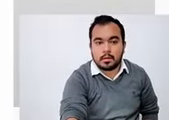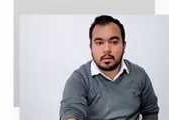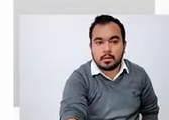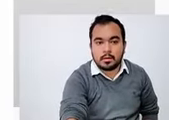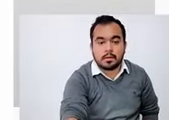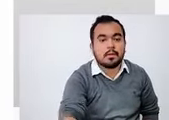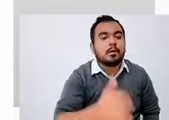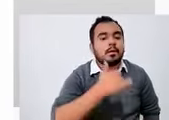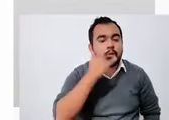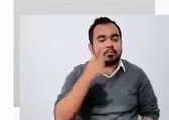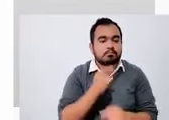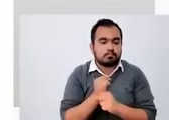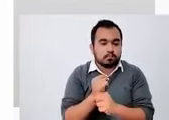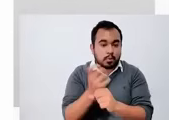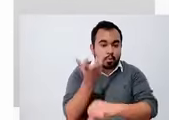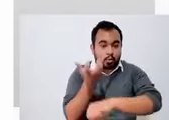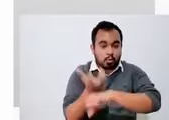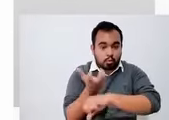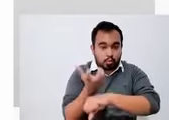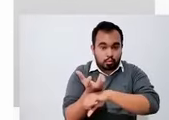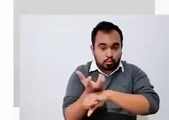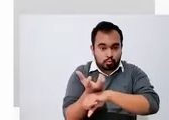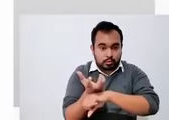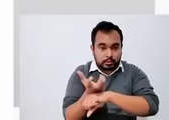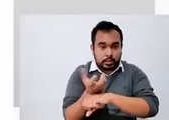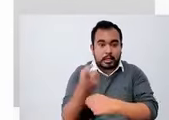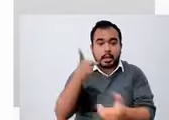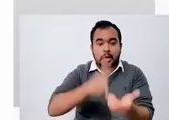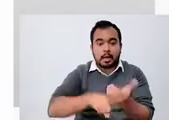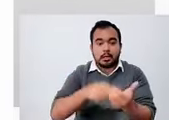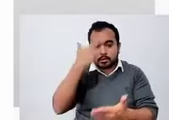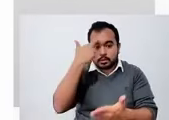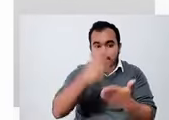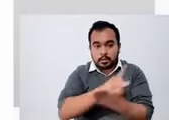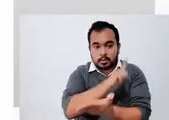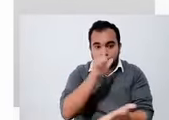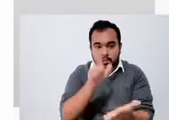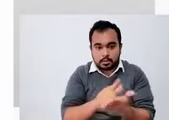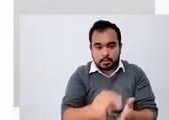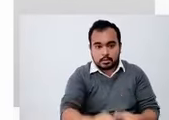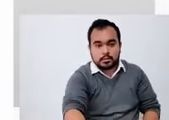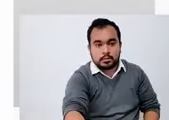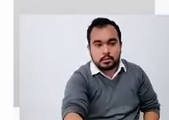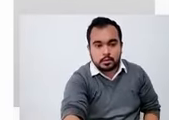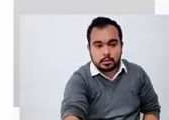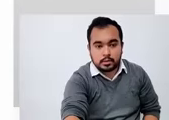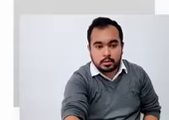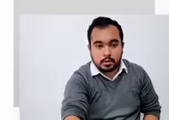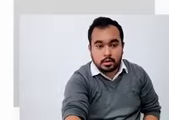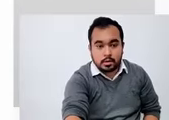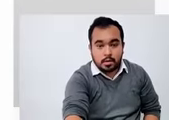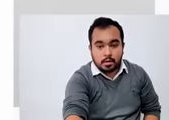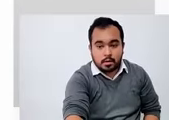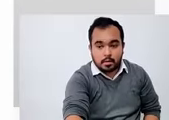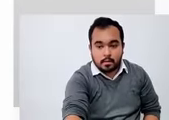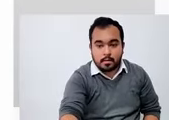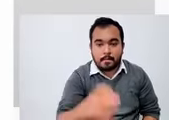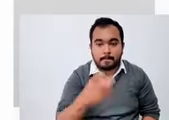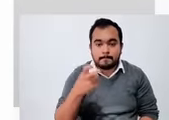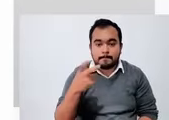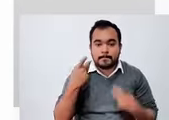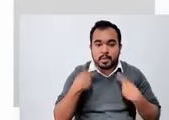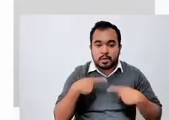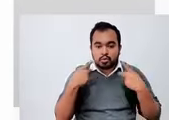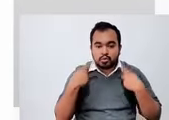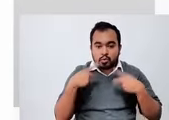fuera de Estados Unidos, que es que no tienen en cuenta la delincuencia intracarcelaria. Las personas que están en prisión son también ciudadanas y ciudadanos